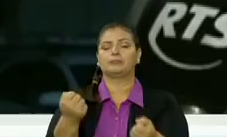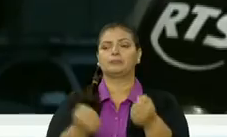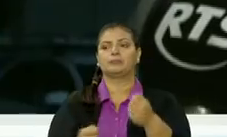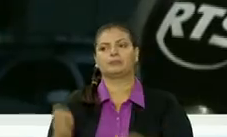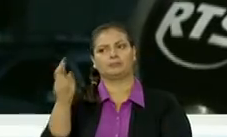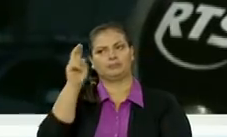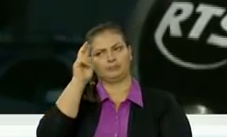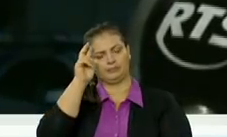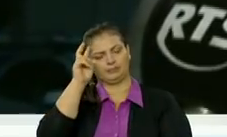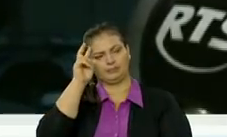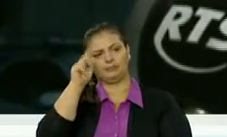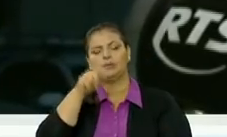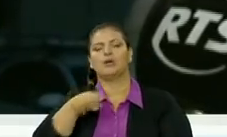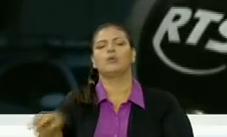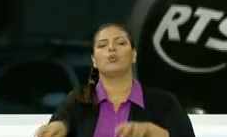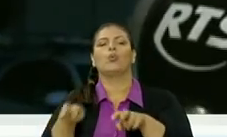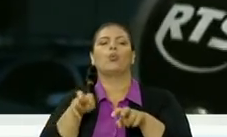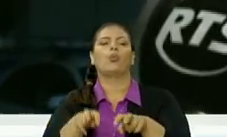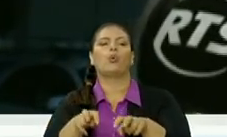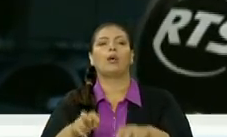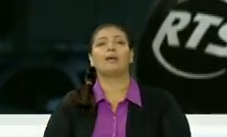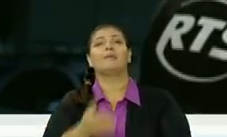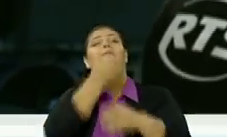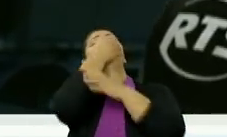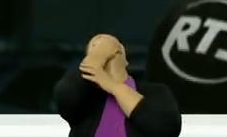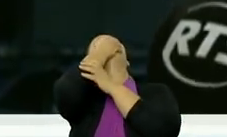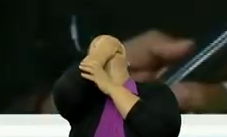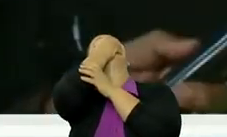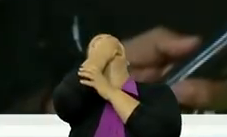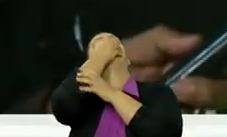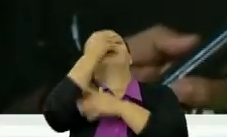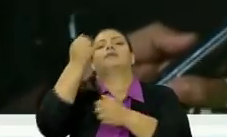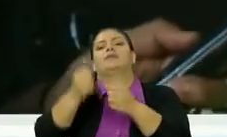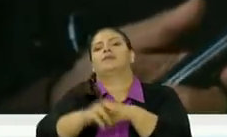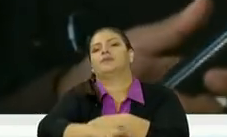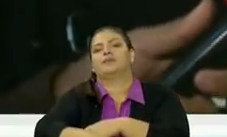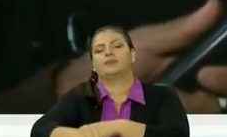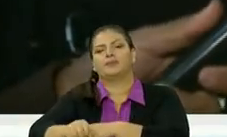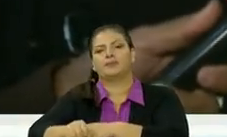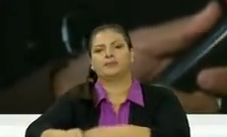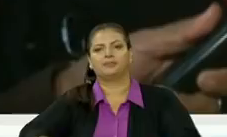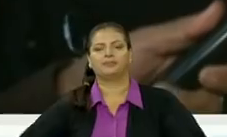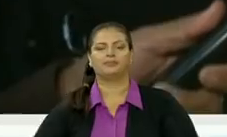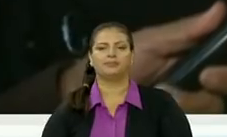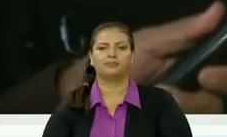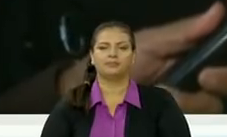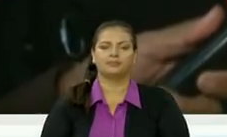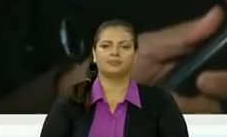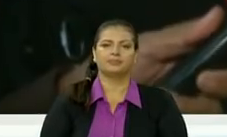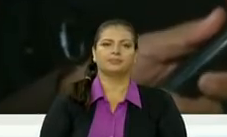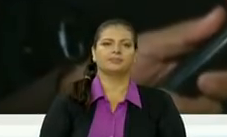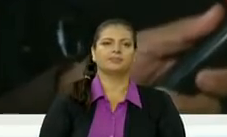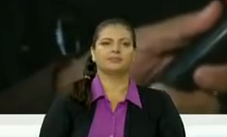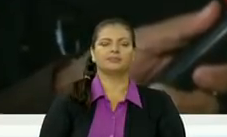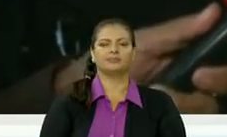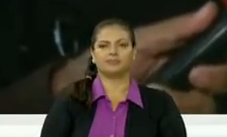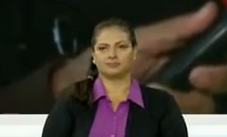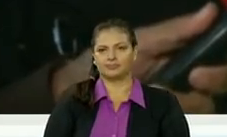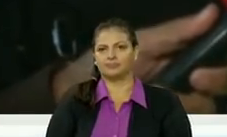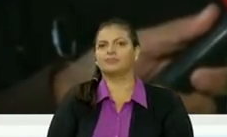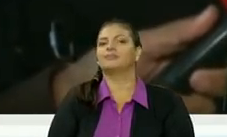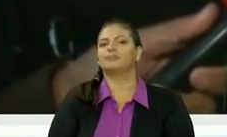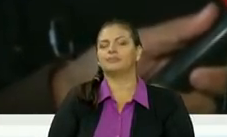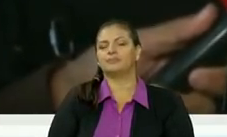para despojar de estos bienes a las víctimas. Pues secuestraban momentáneamente a los dueños de los vehículos hasta